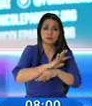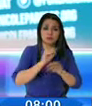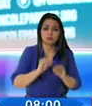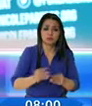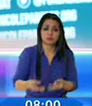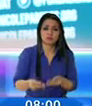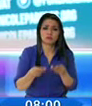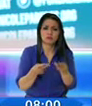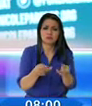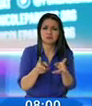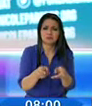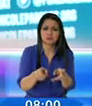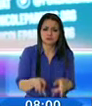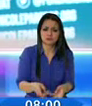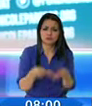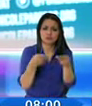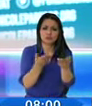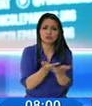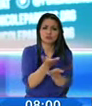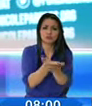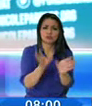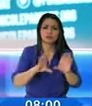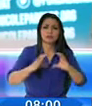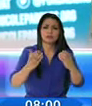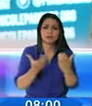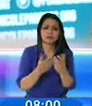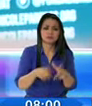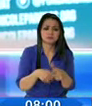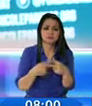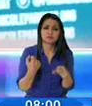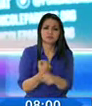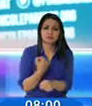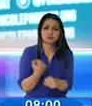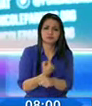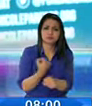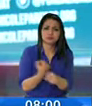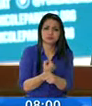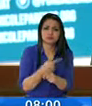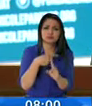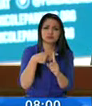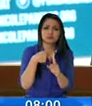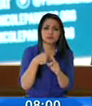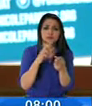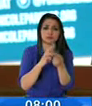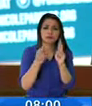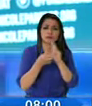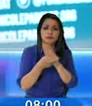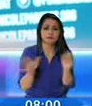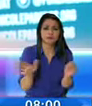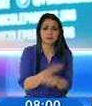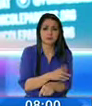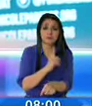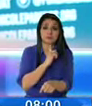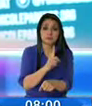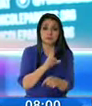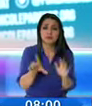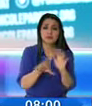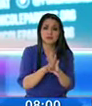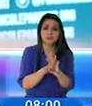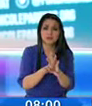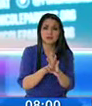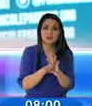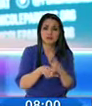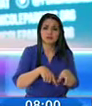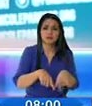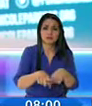remita el mismo a una de las comisiones y comencemos a trabajar en una reforma integral a nuestra ley